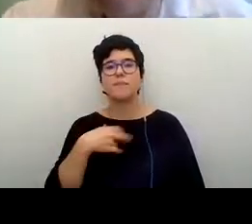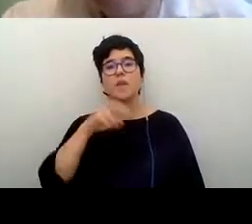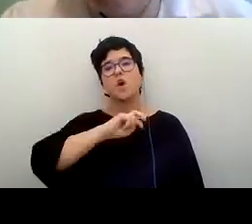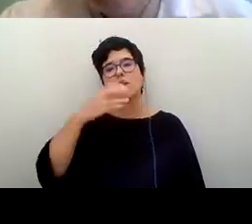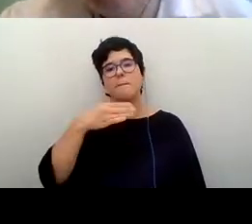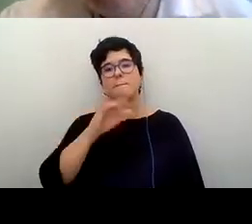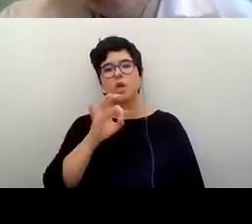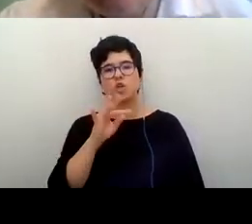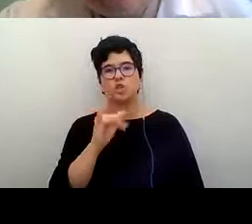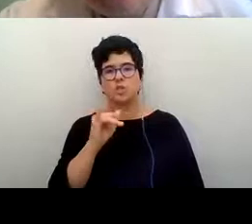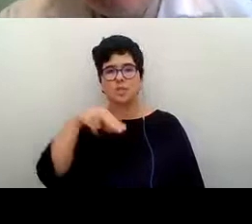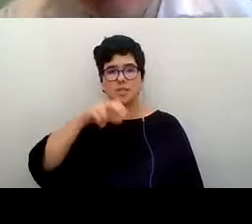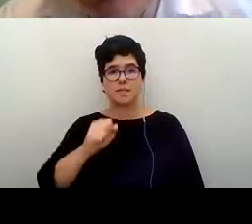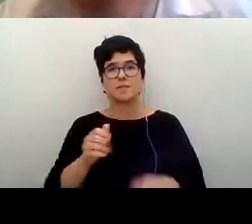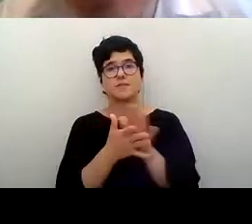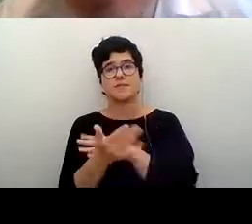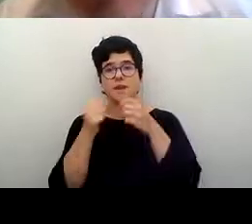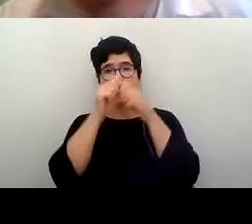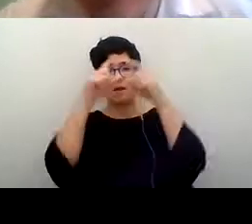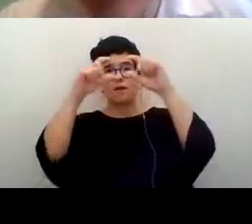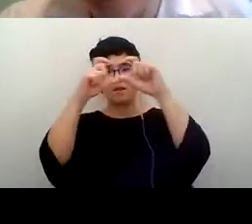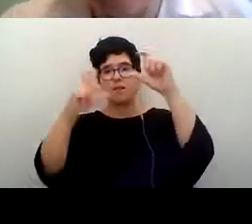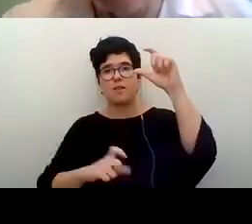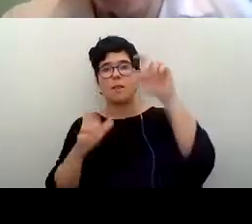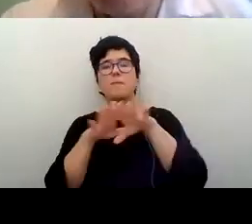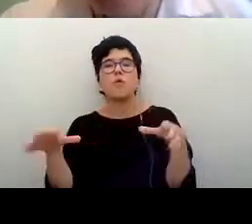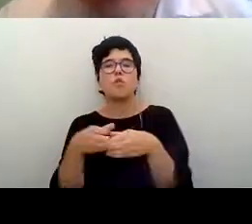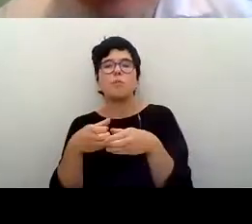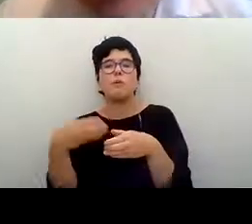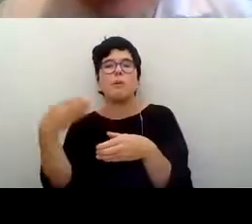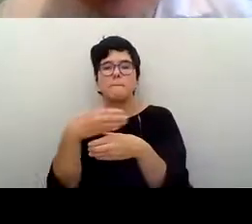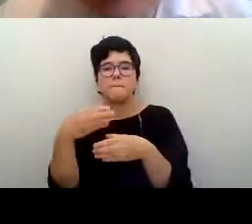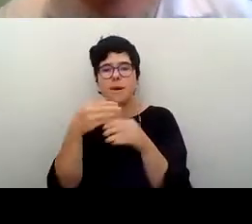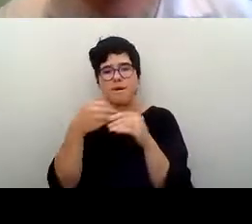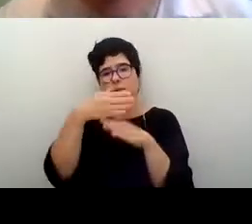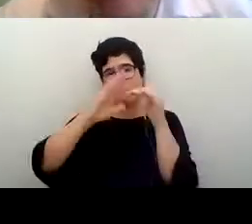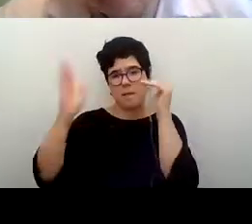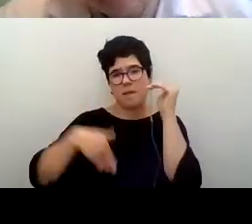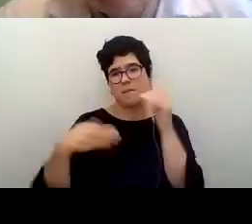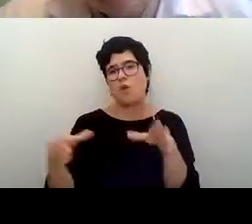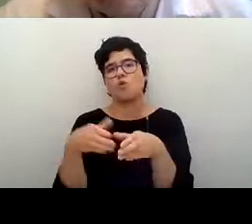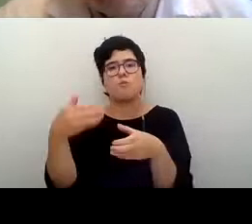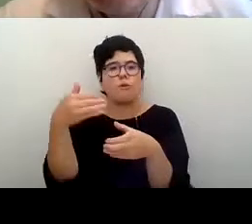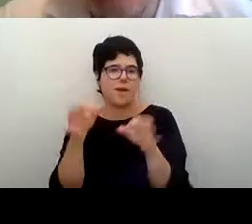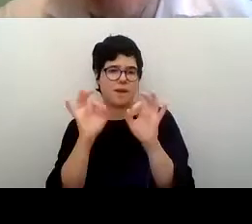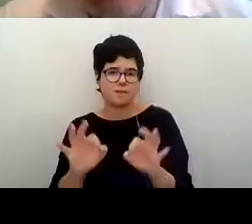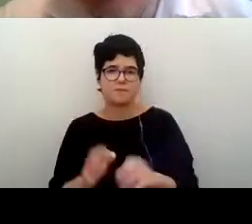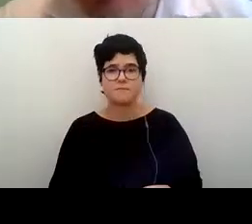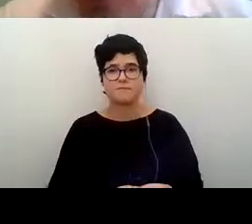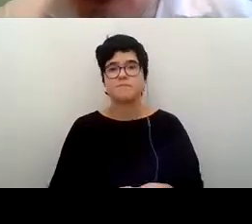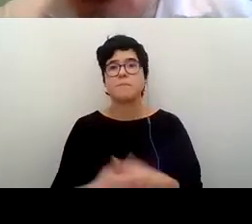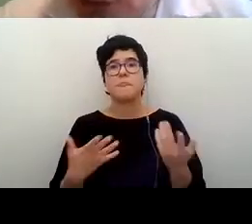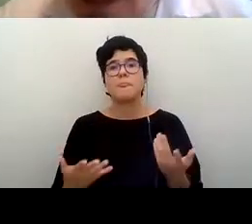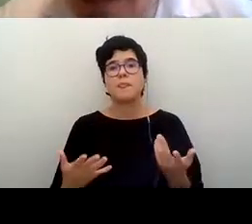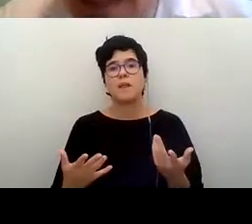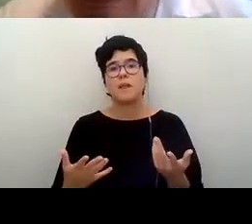tiamina, biotina, serían vitaminas del grupo B. De Vitactive deberíamos tomar 5 mililitros en